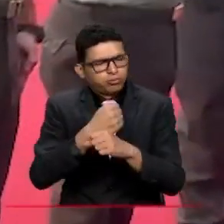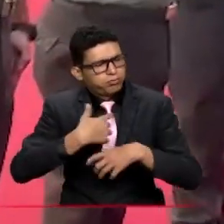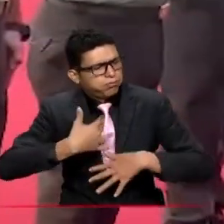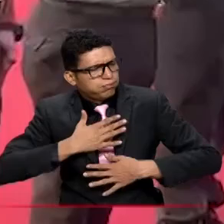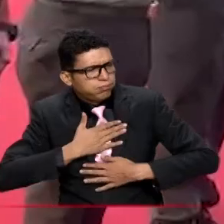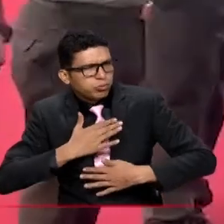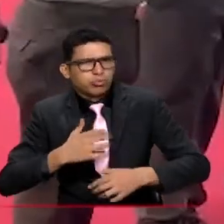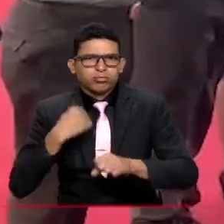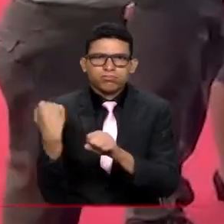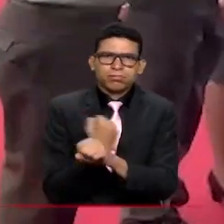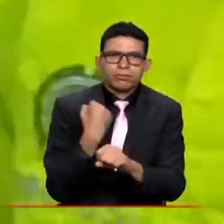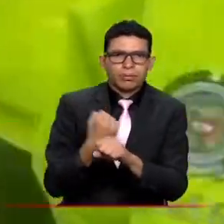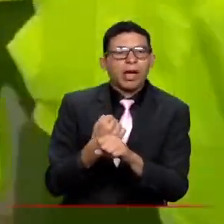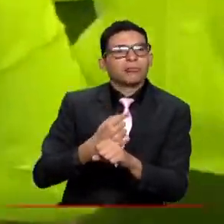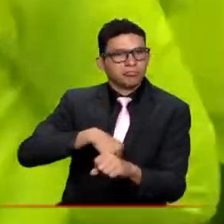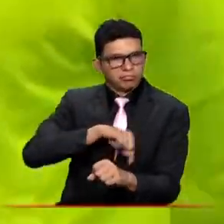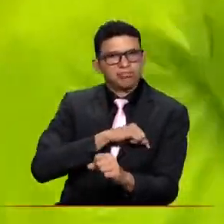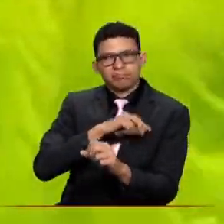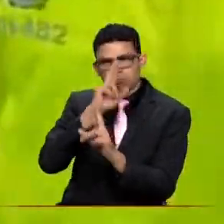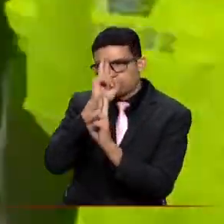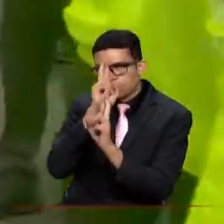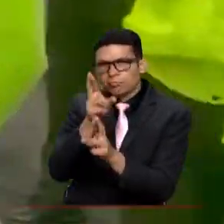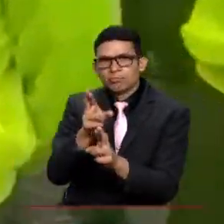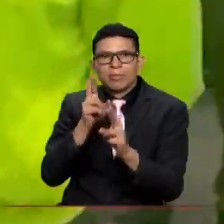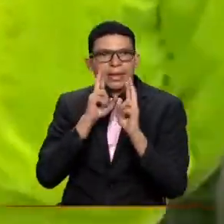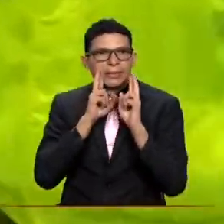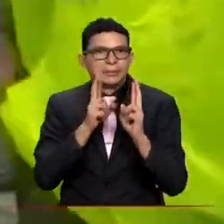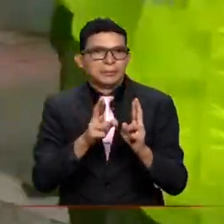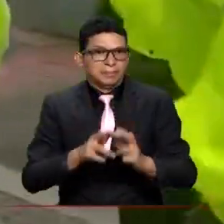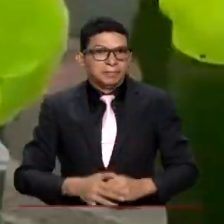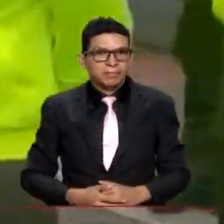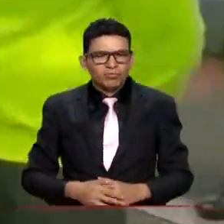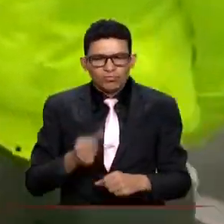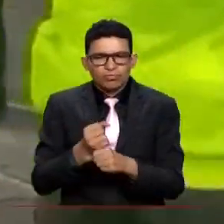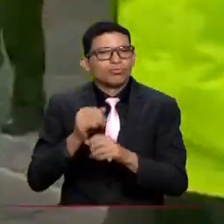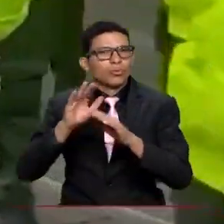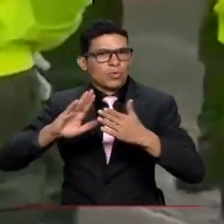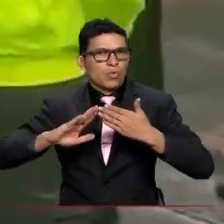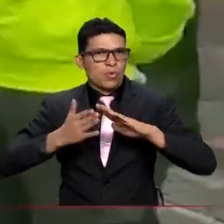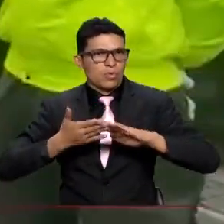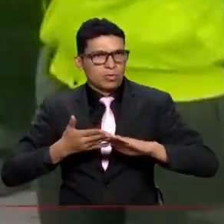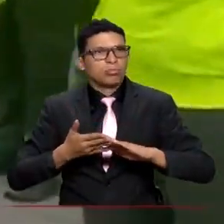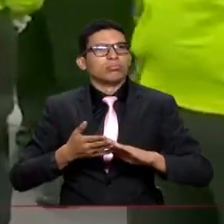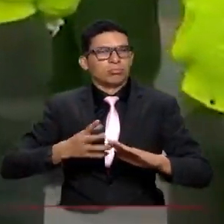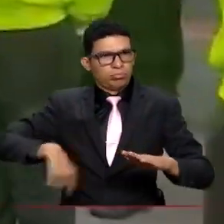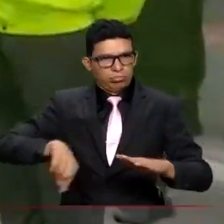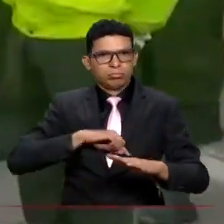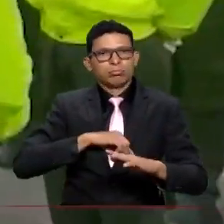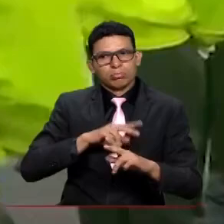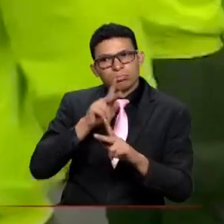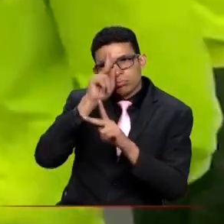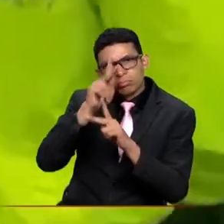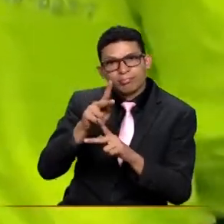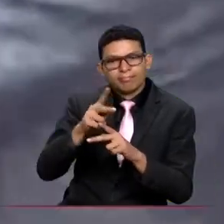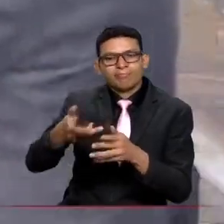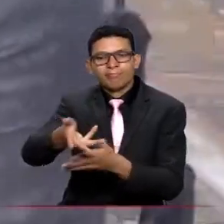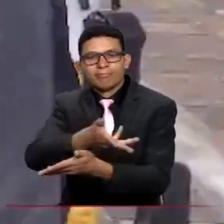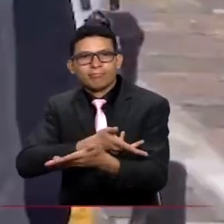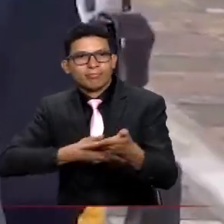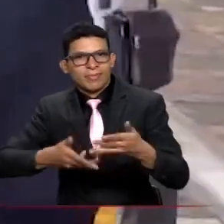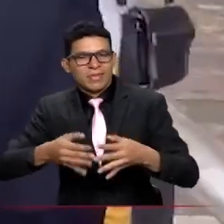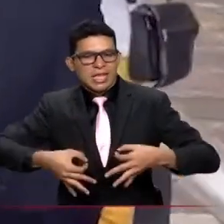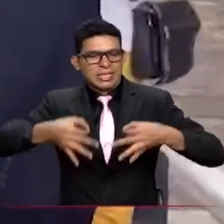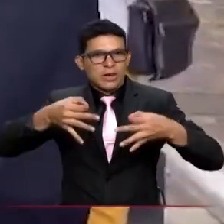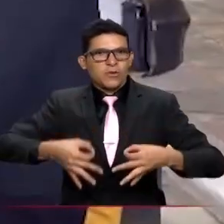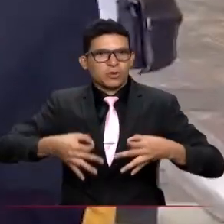esa vocación policial por hechos connotados de trabajo con la comunidad y generando convivencia y seguridad ciudadana,